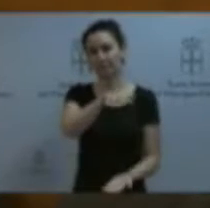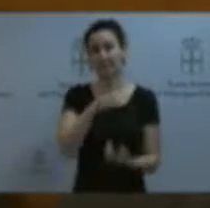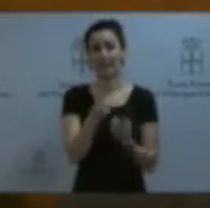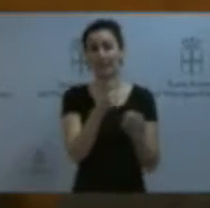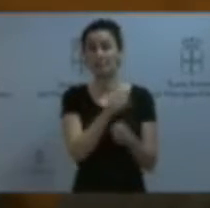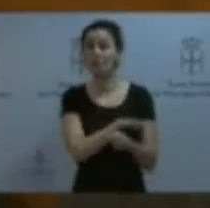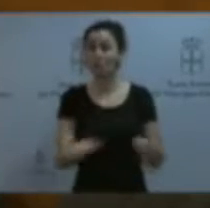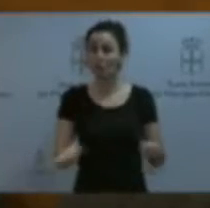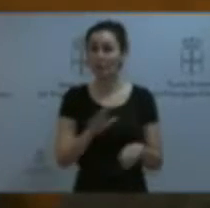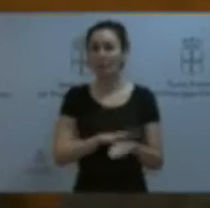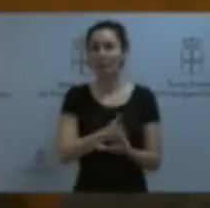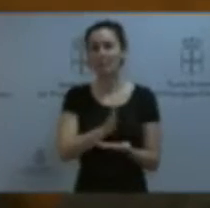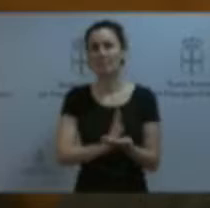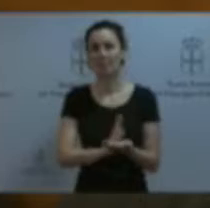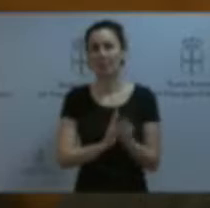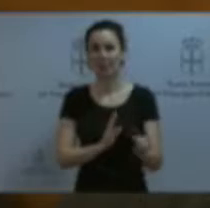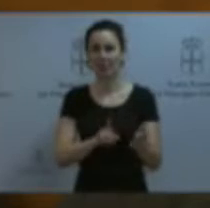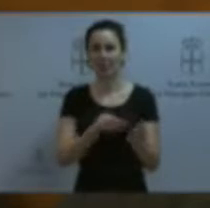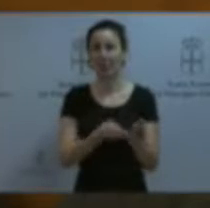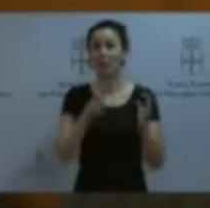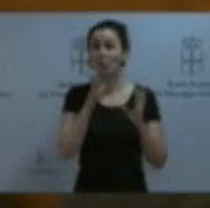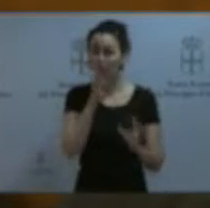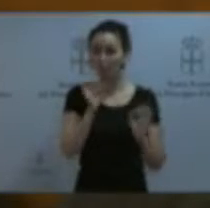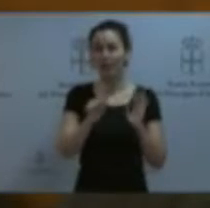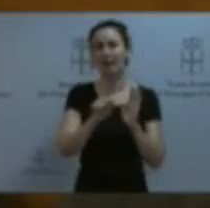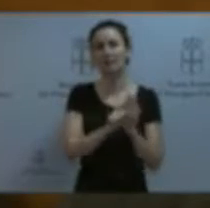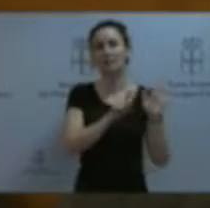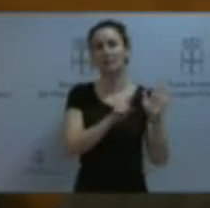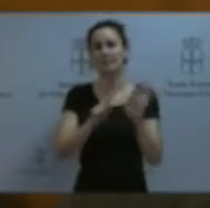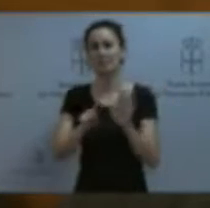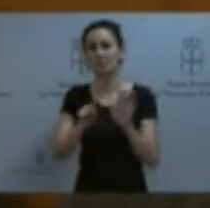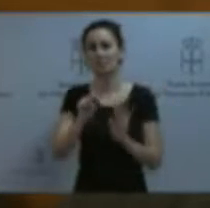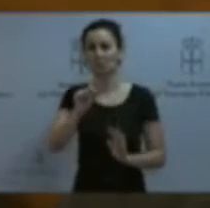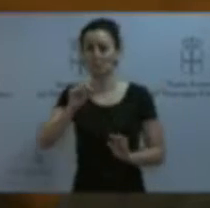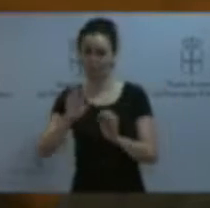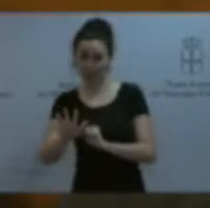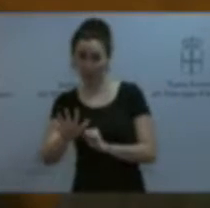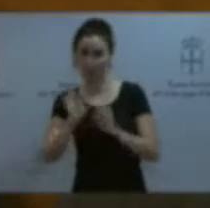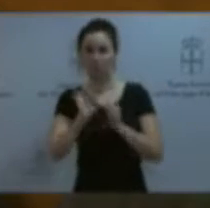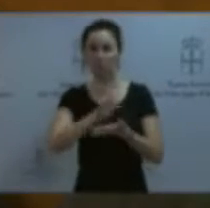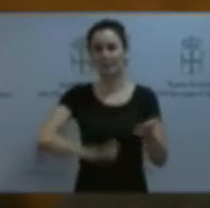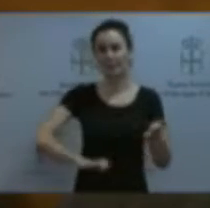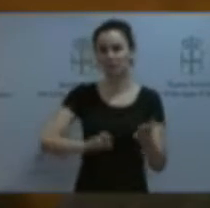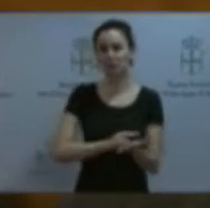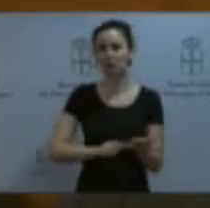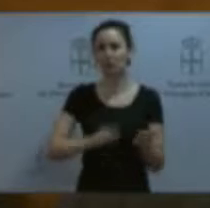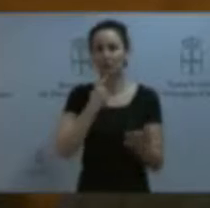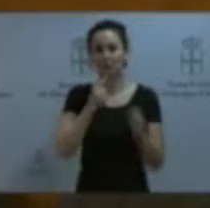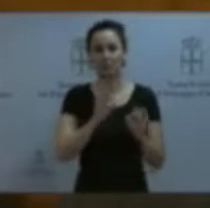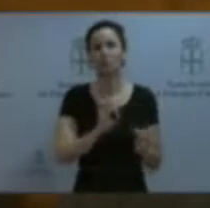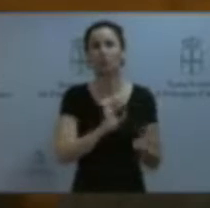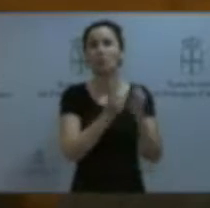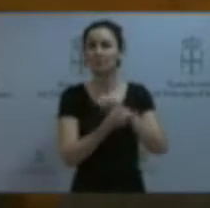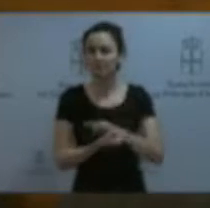del objeto del plan parcial, en virtud del artículo 66.5 del texto refundido de las disposiciones regionales sobre ordenación del territorio y